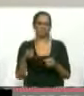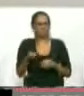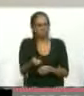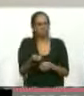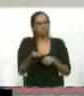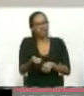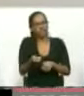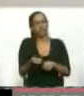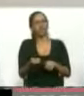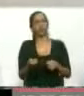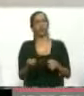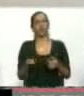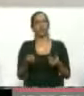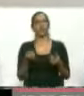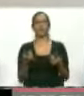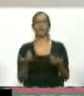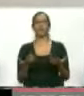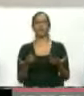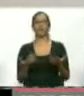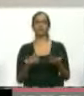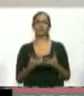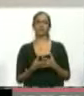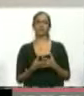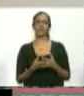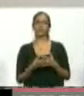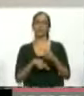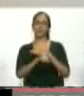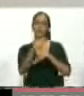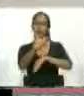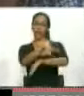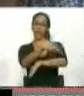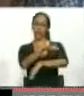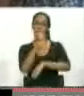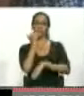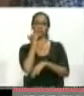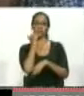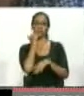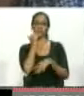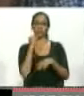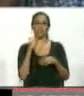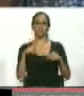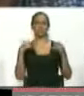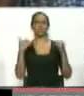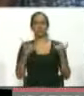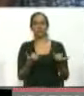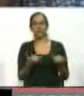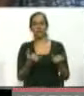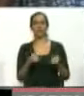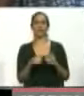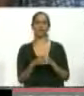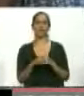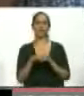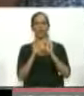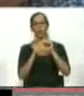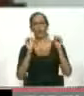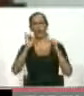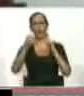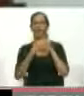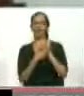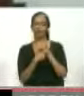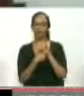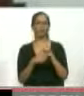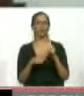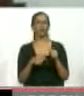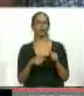es pues saliendo a la calle a manifestar ya sea porque es convocado por wide o ya sea